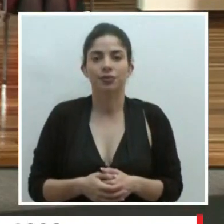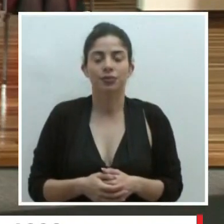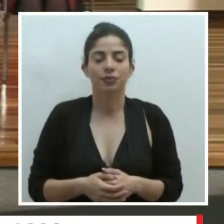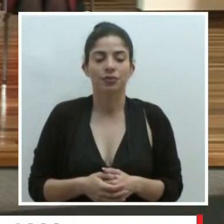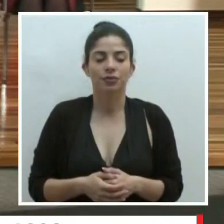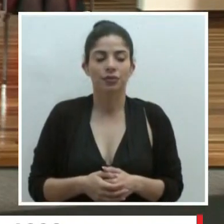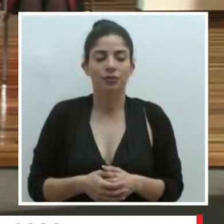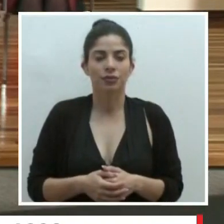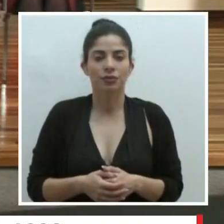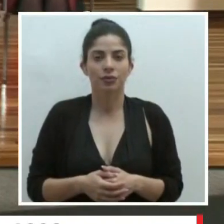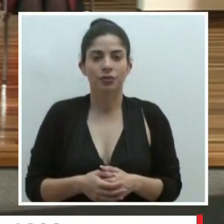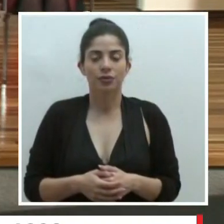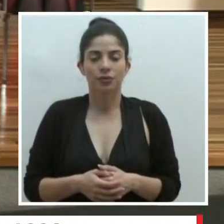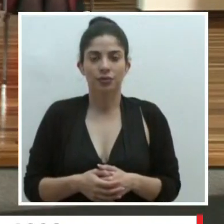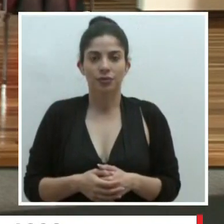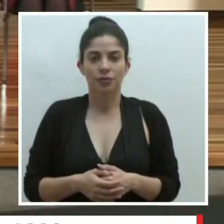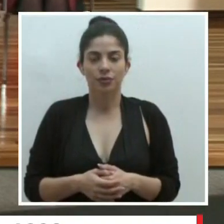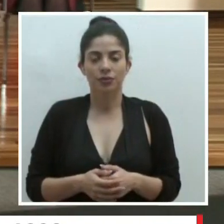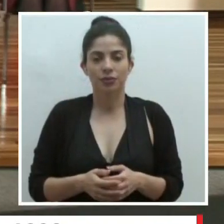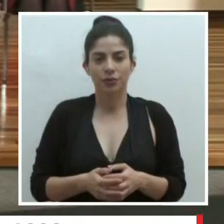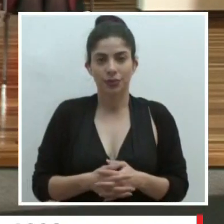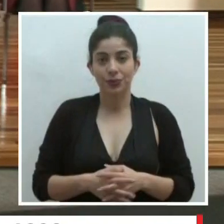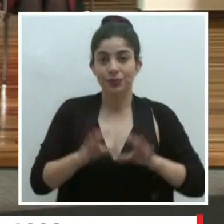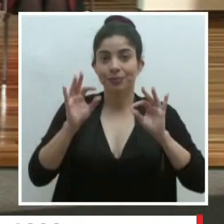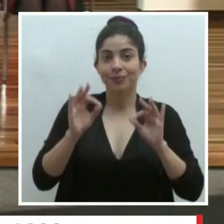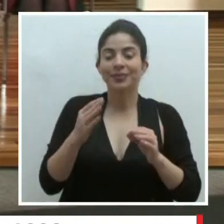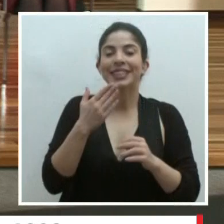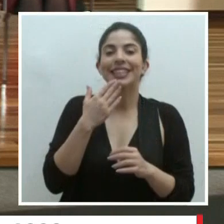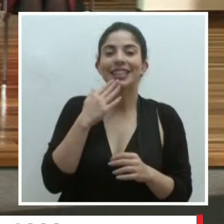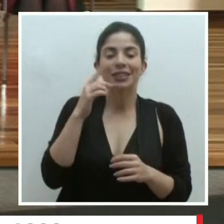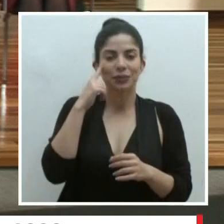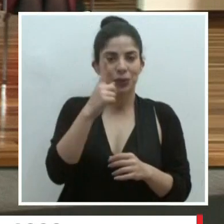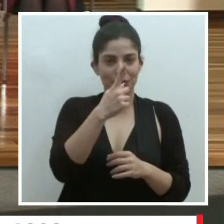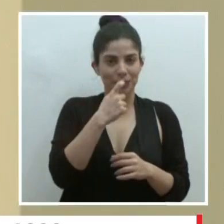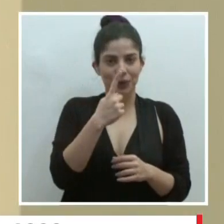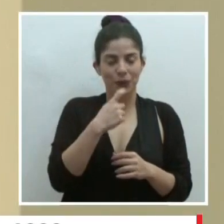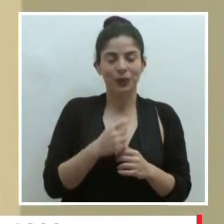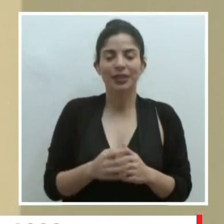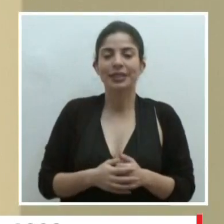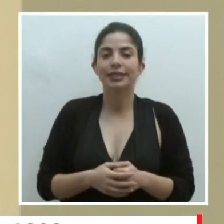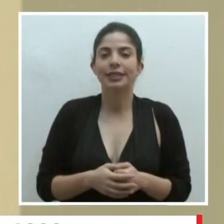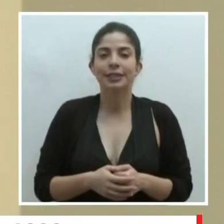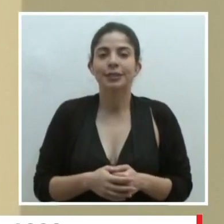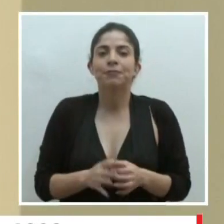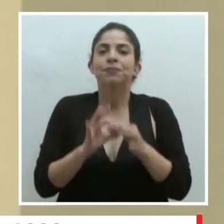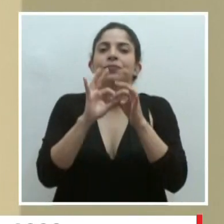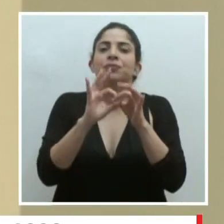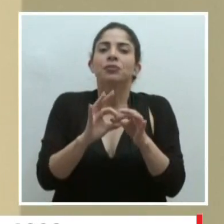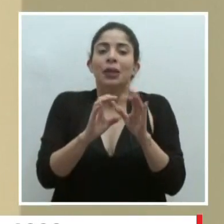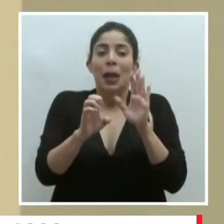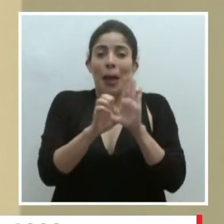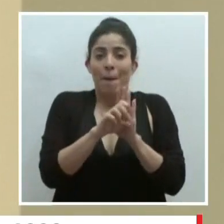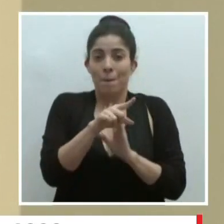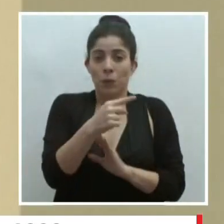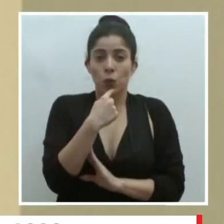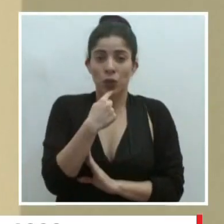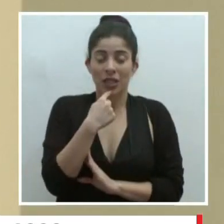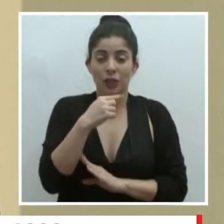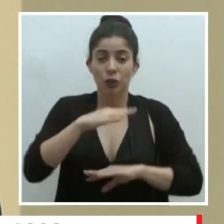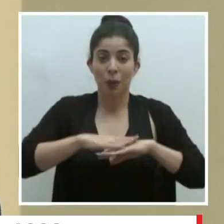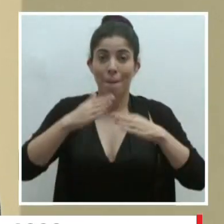Muy bien, gracias por las preguntas. Con respecto al ejemplo que usted ponía